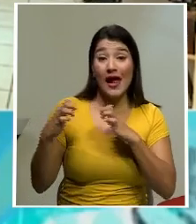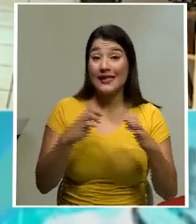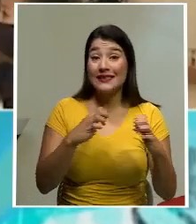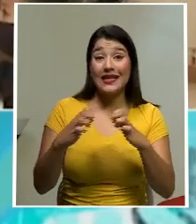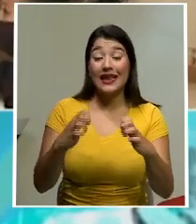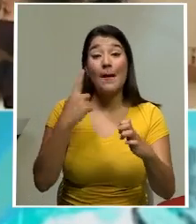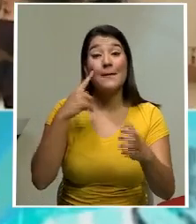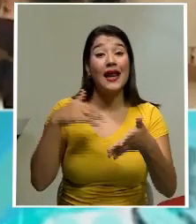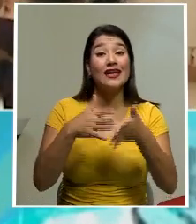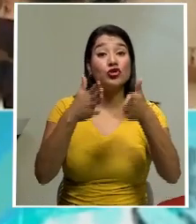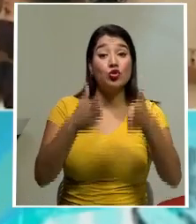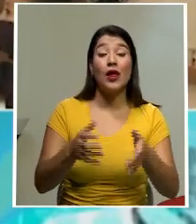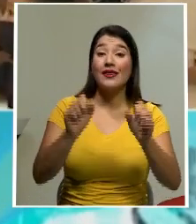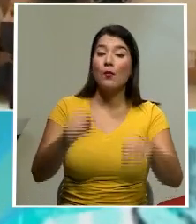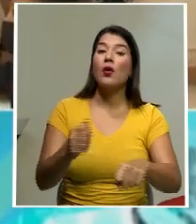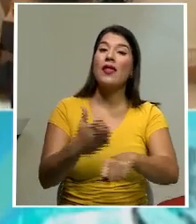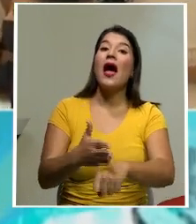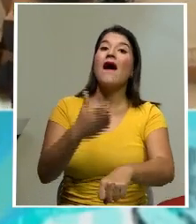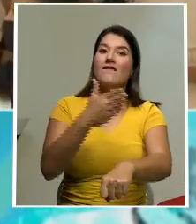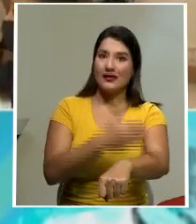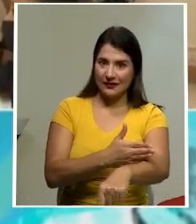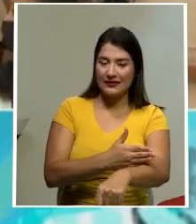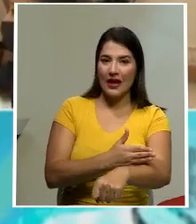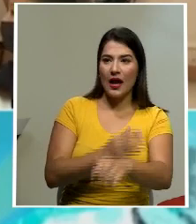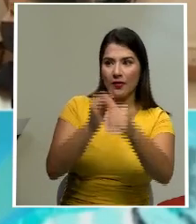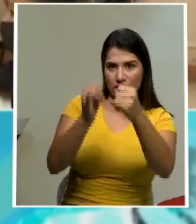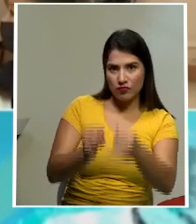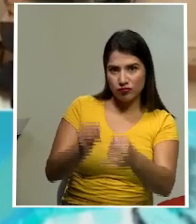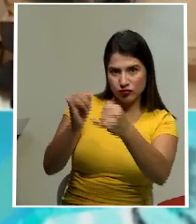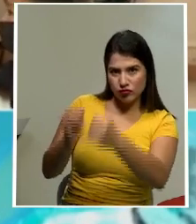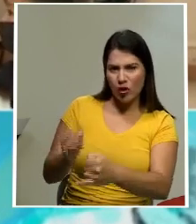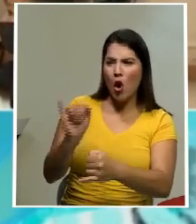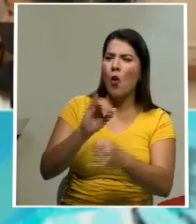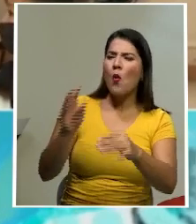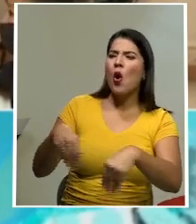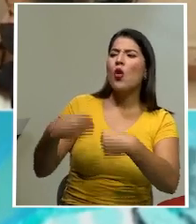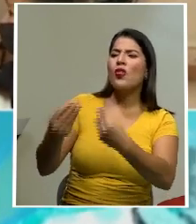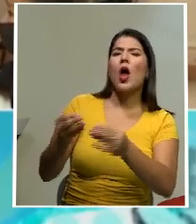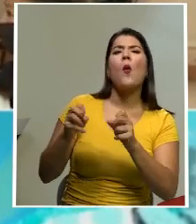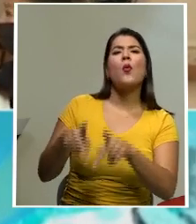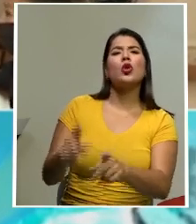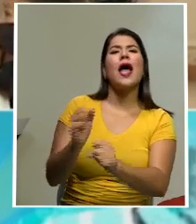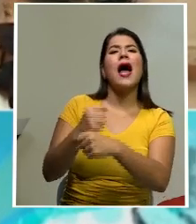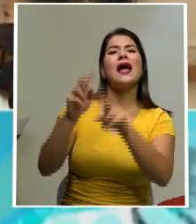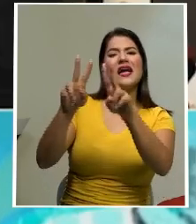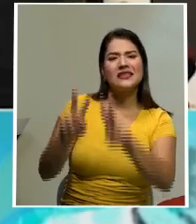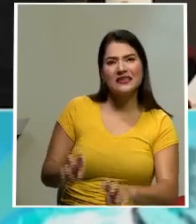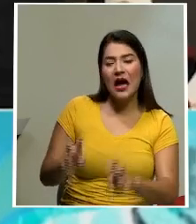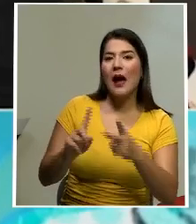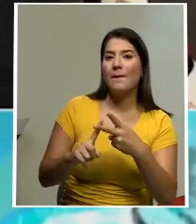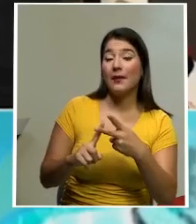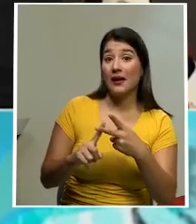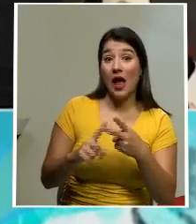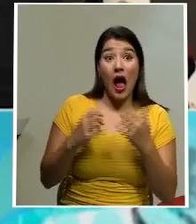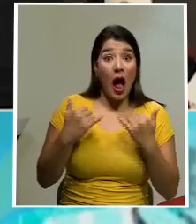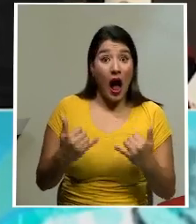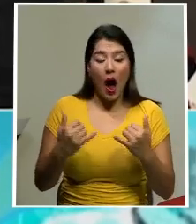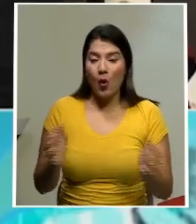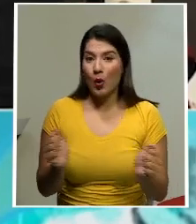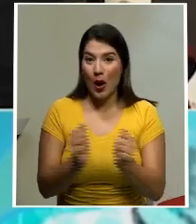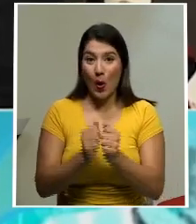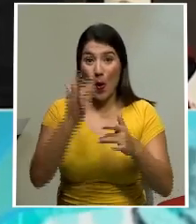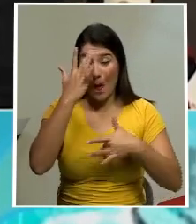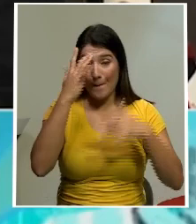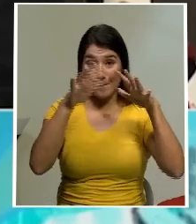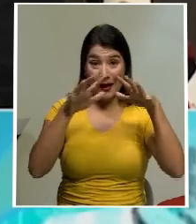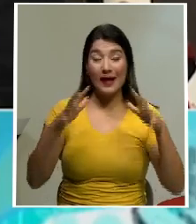pudiesen avanzar de manera individualizada, por ejemplo, darle la oportunidad de una convocatoria, de una recuperación ahora en estas condiciones de pandemia, que